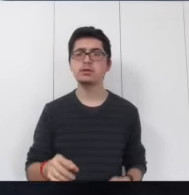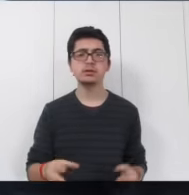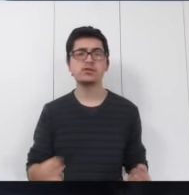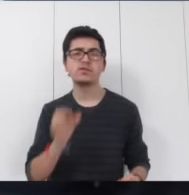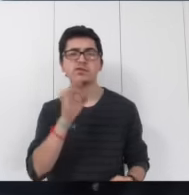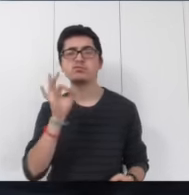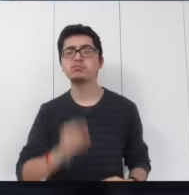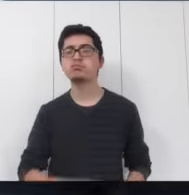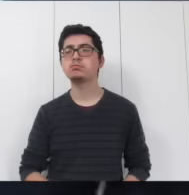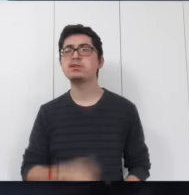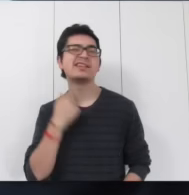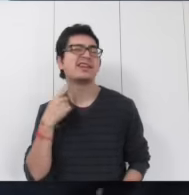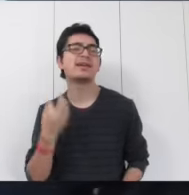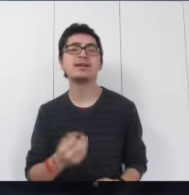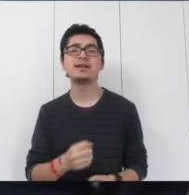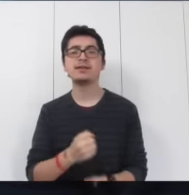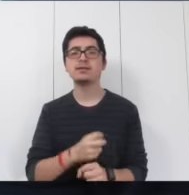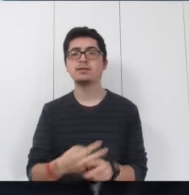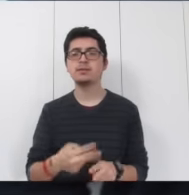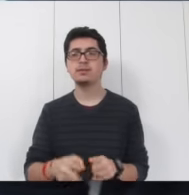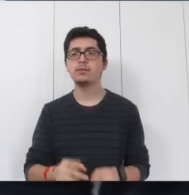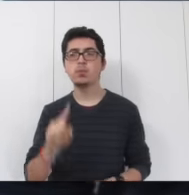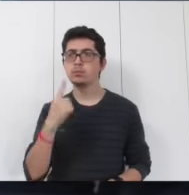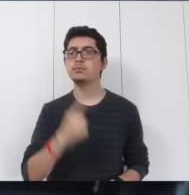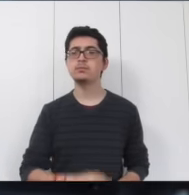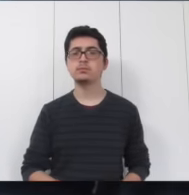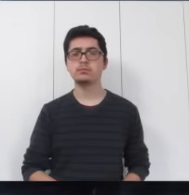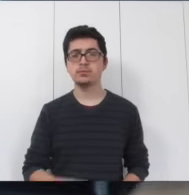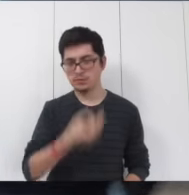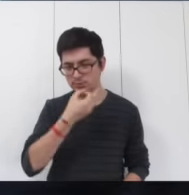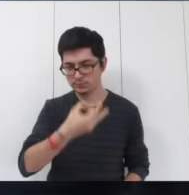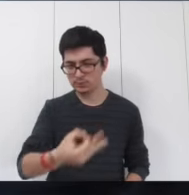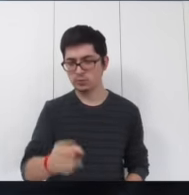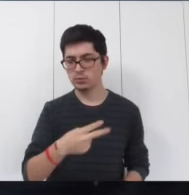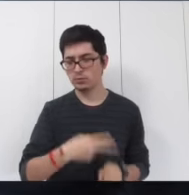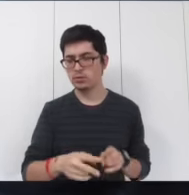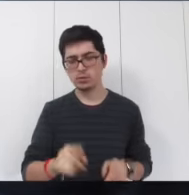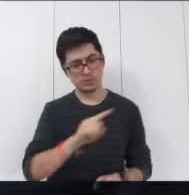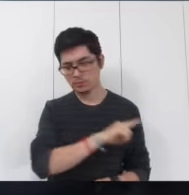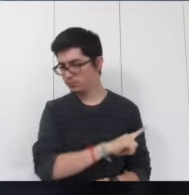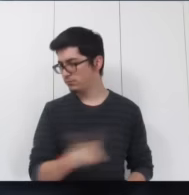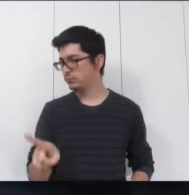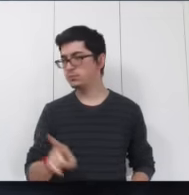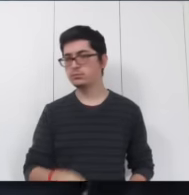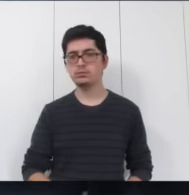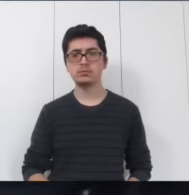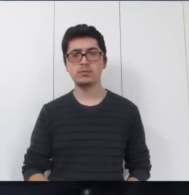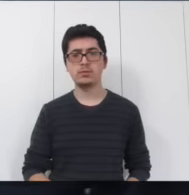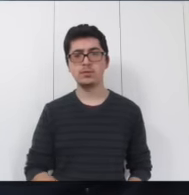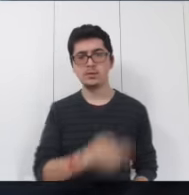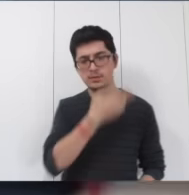no te gusta tanto. ¿Qué haces? 1. Le dices que lo harás, pero en el fondo no lo